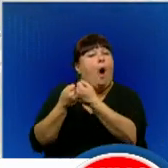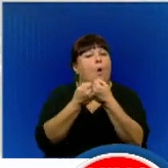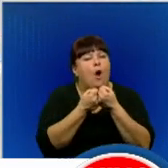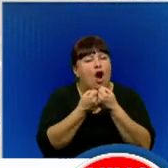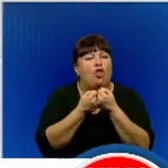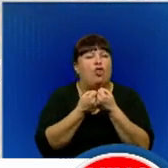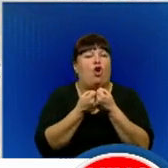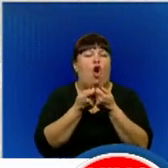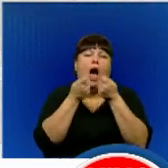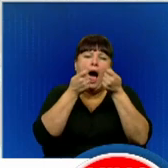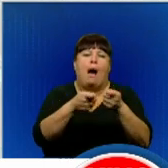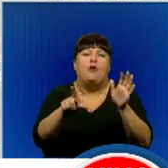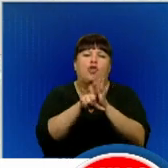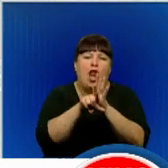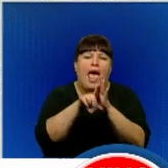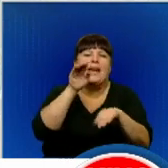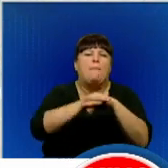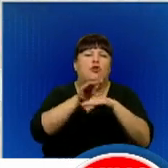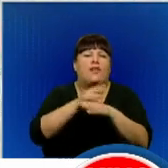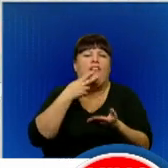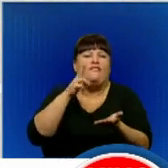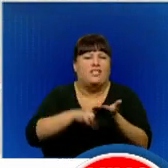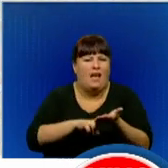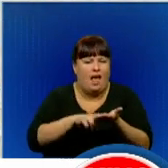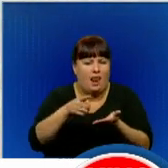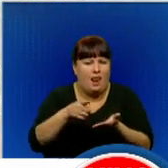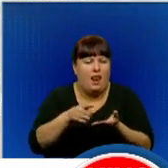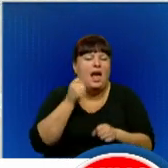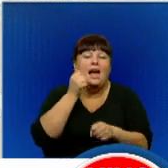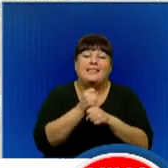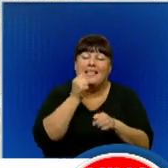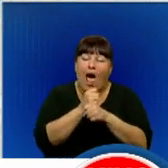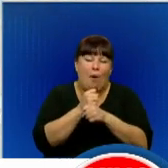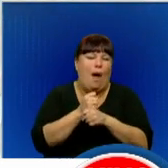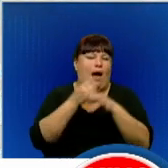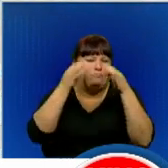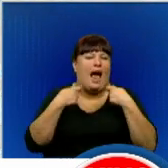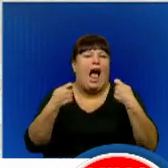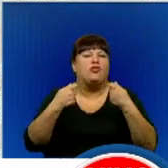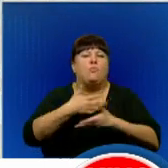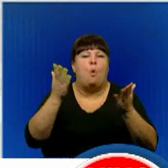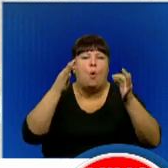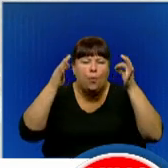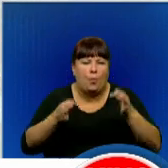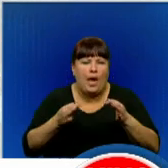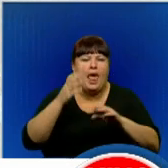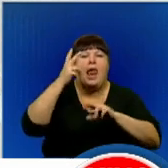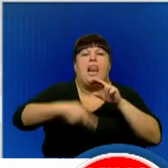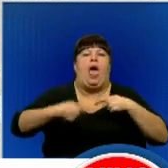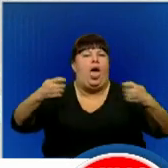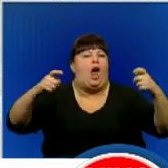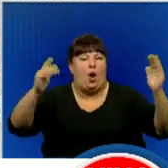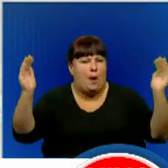acompañar la ley de responsabilidad fiscal trabajando la eficiencia del gasto público poniendo límites